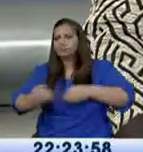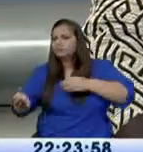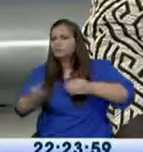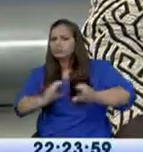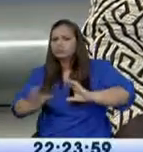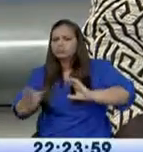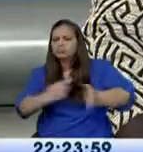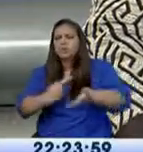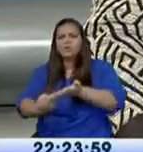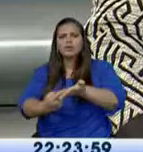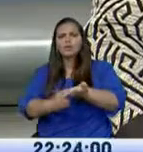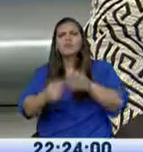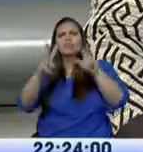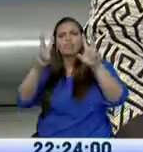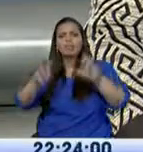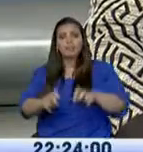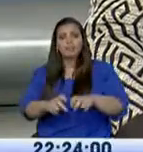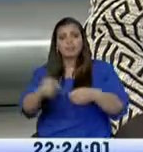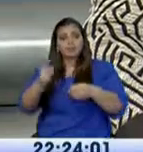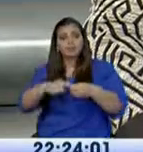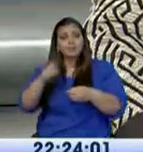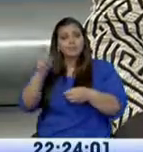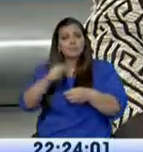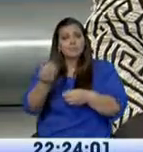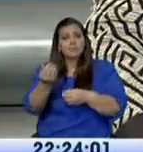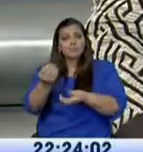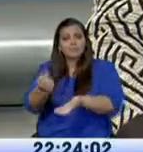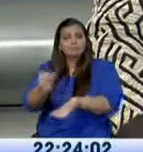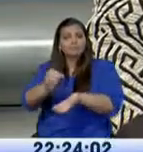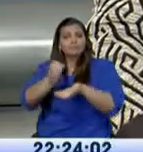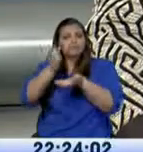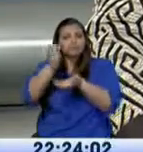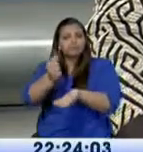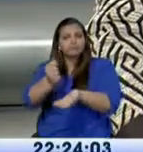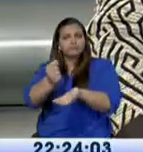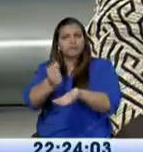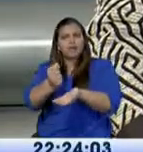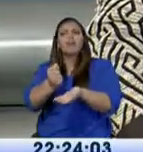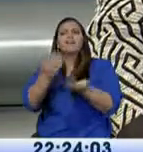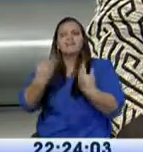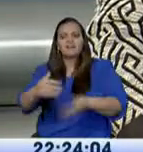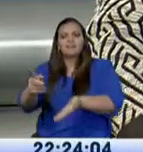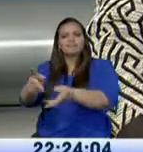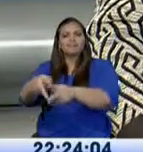que permite a Quito tener el dinero que faltaba para iniciar la construcción del metro.